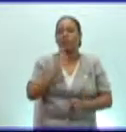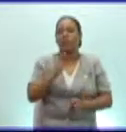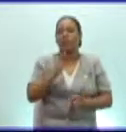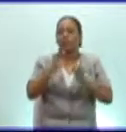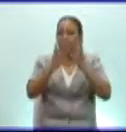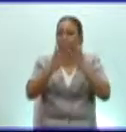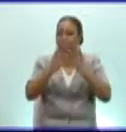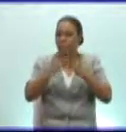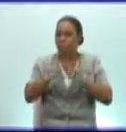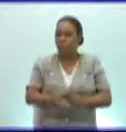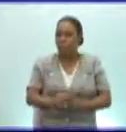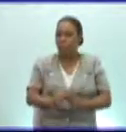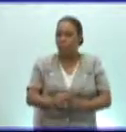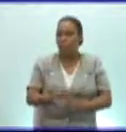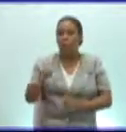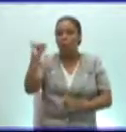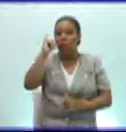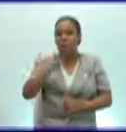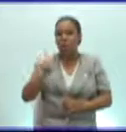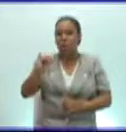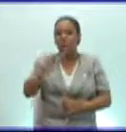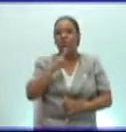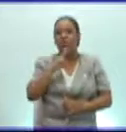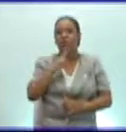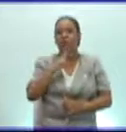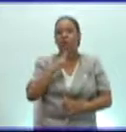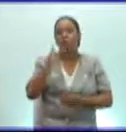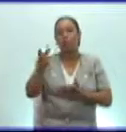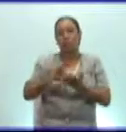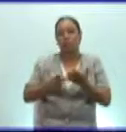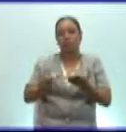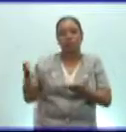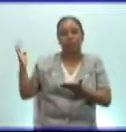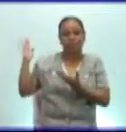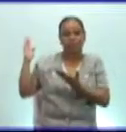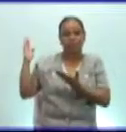representa de esta manera. Vamos a anotar esta notica.